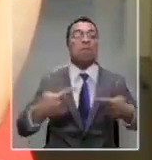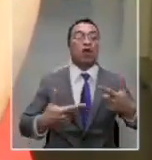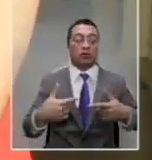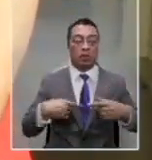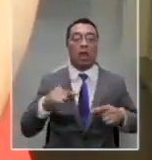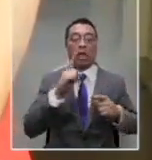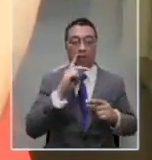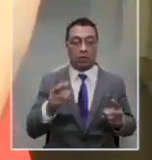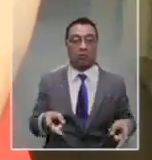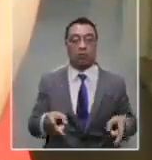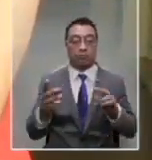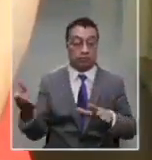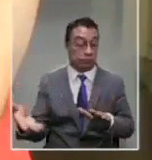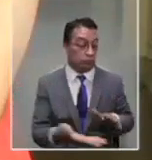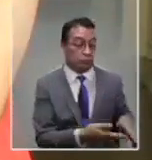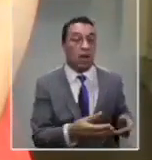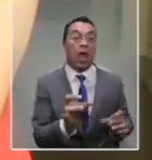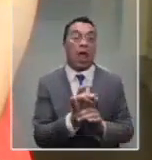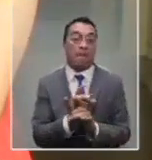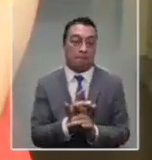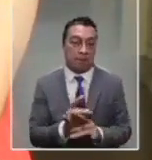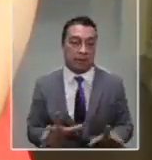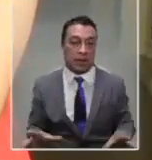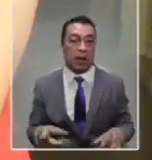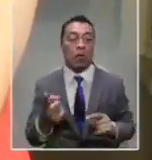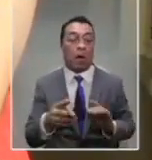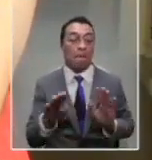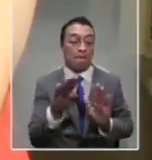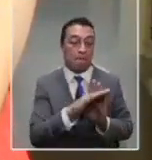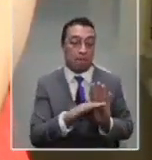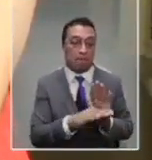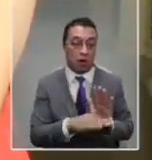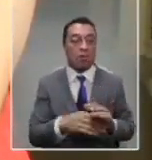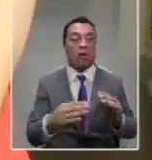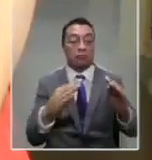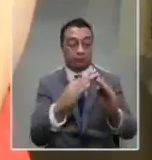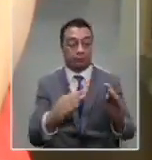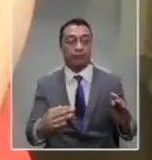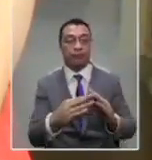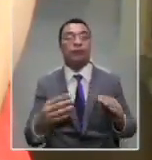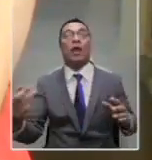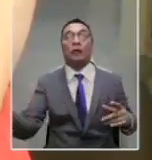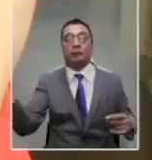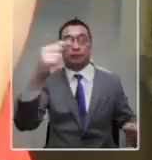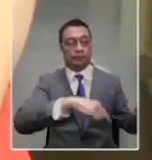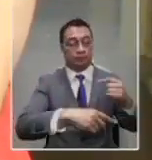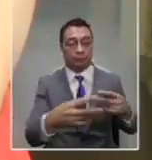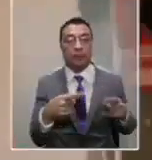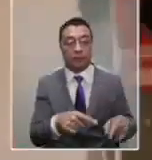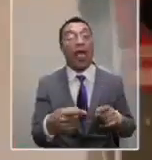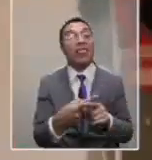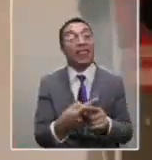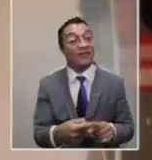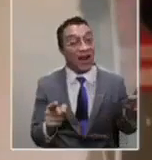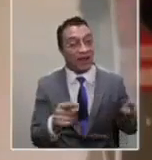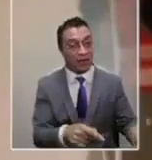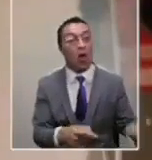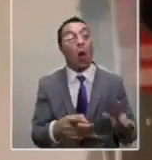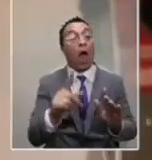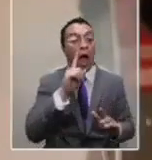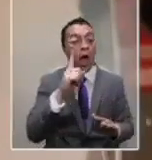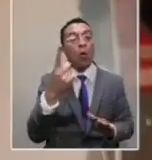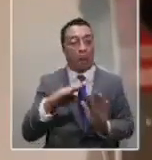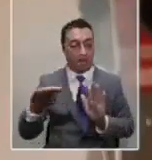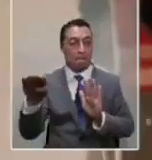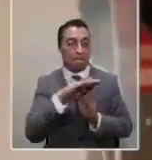refugiados políticos que tienen una condición específica y están en un programa de reasentamiento refugiado. Entonces ahí están en una condición distinta porque